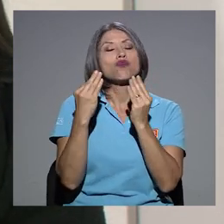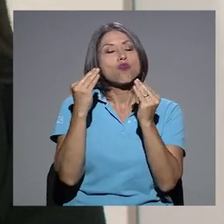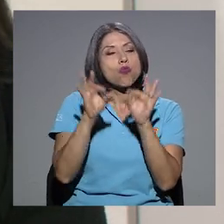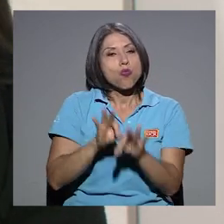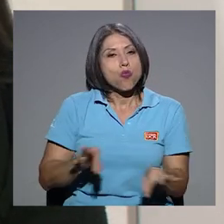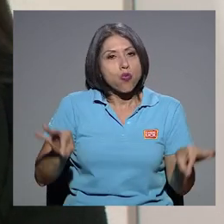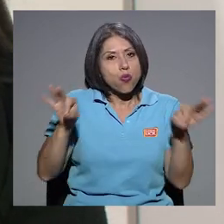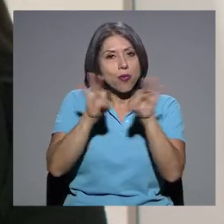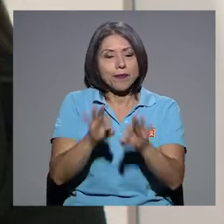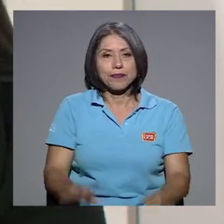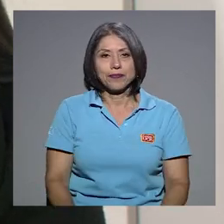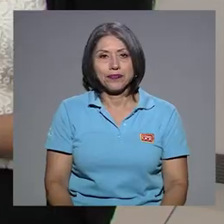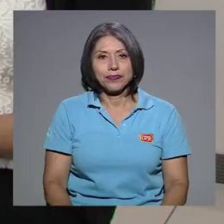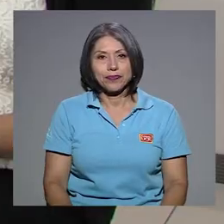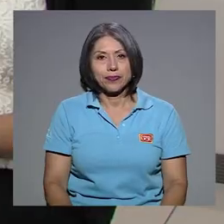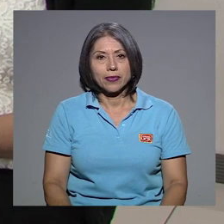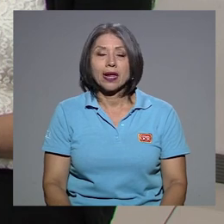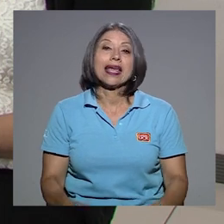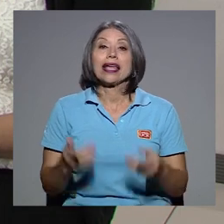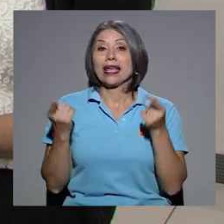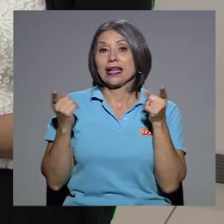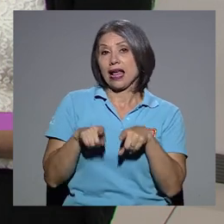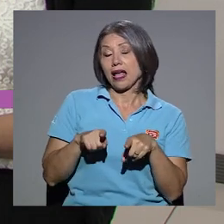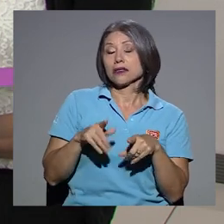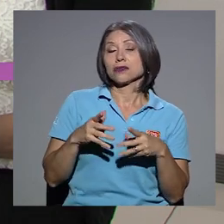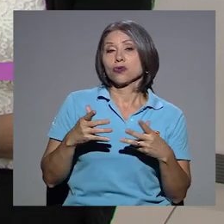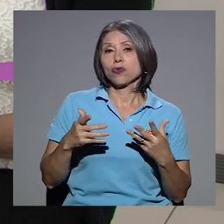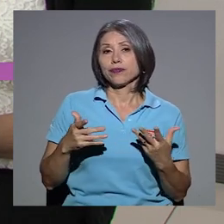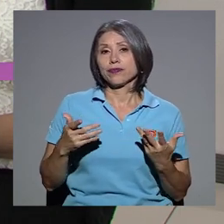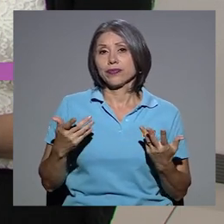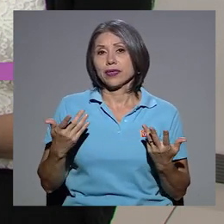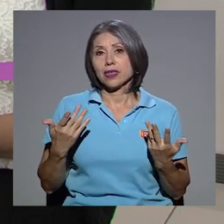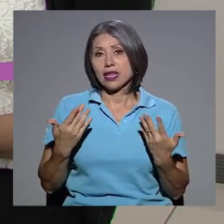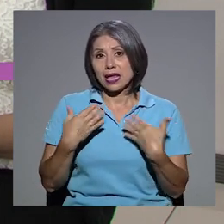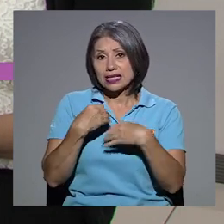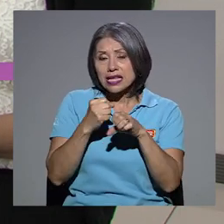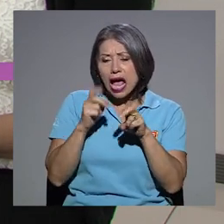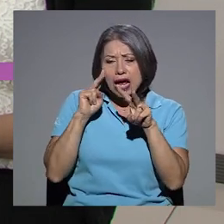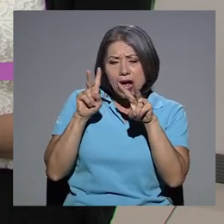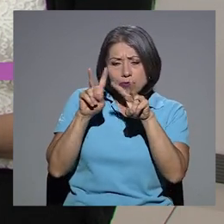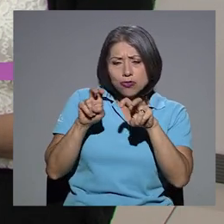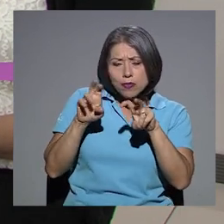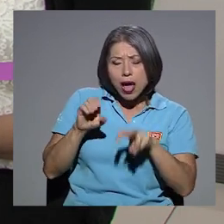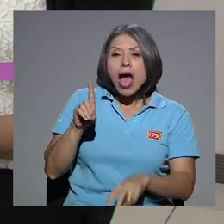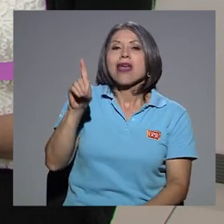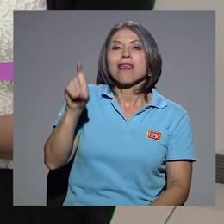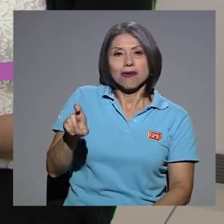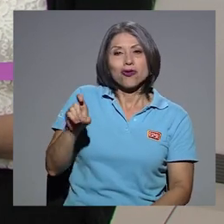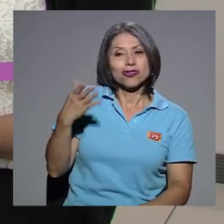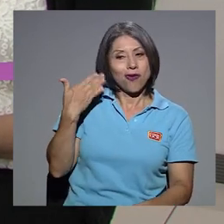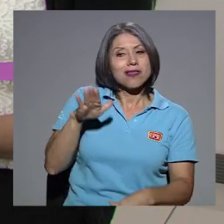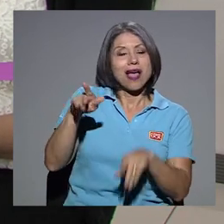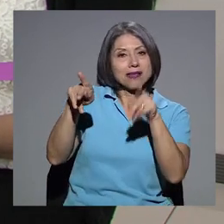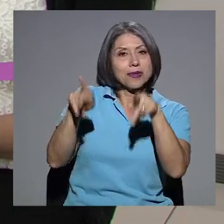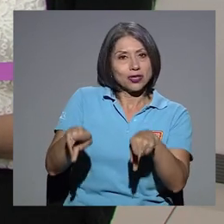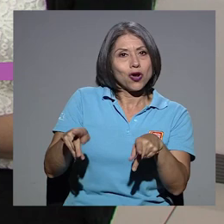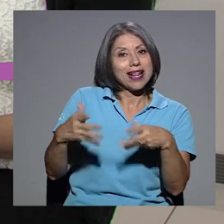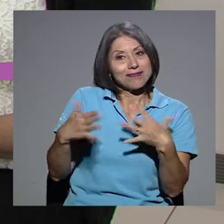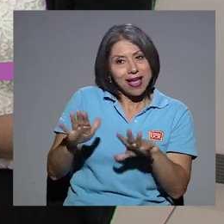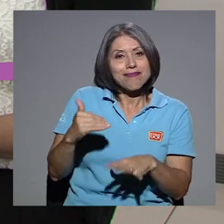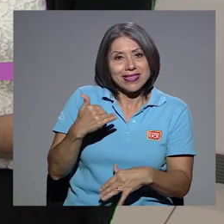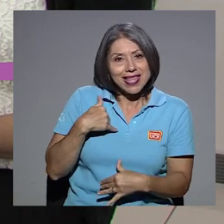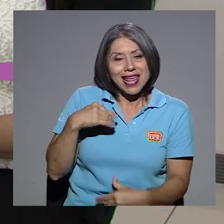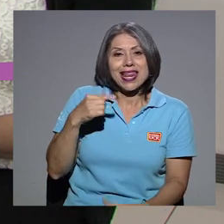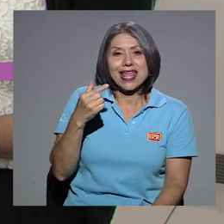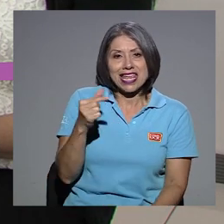básico. Uh-huh. Ok, y en el caso, bueno, que se haga entonces el diagnóstico de una persona que, bueno, ya se le dijo